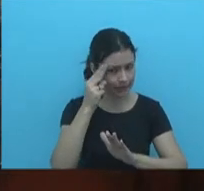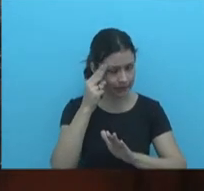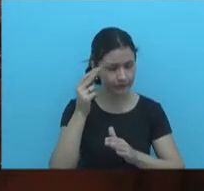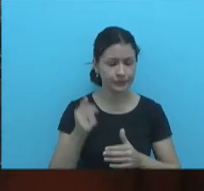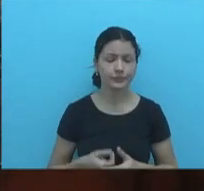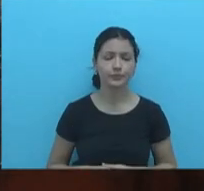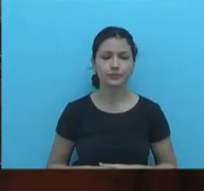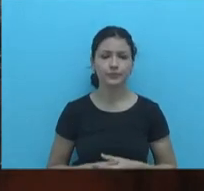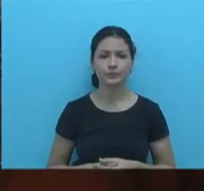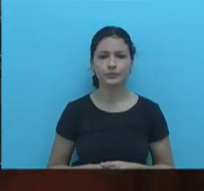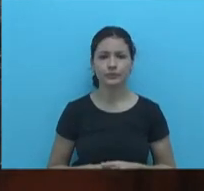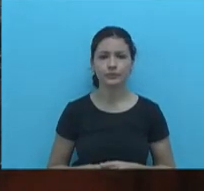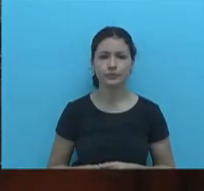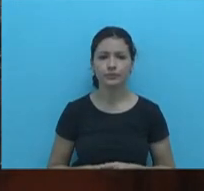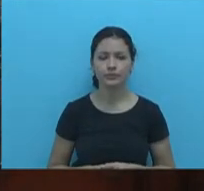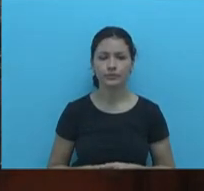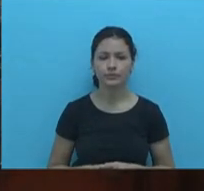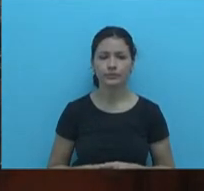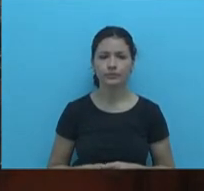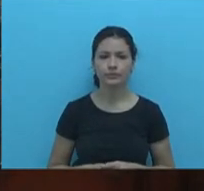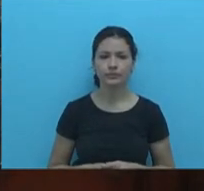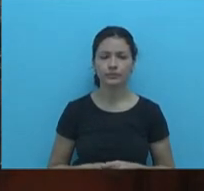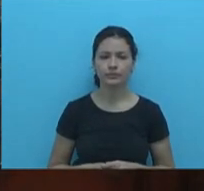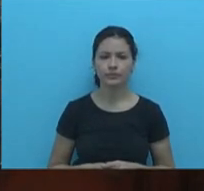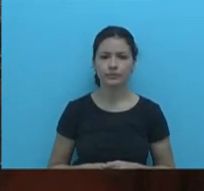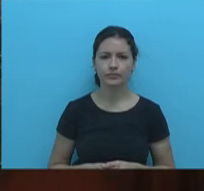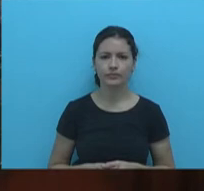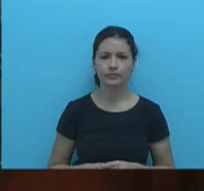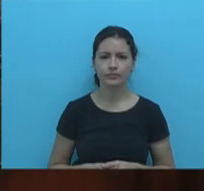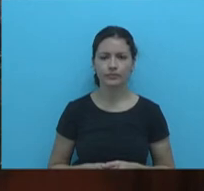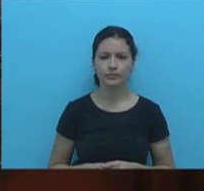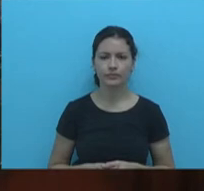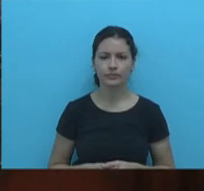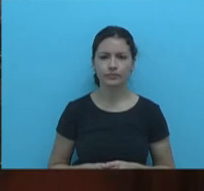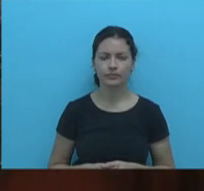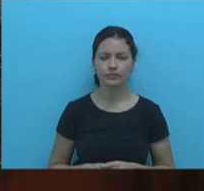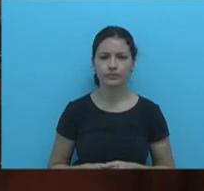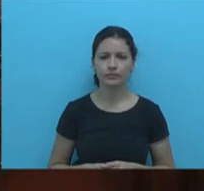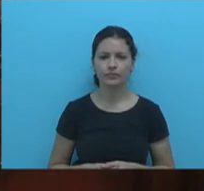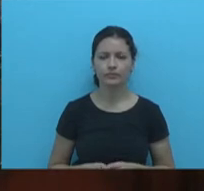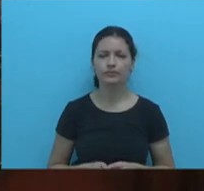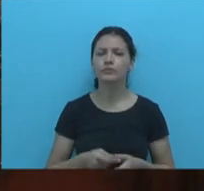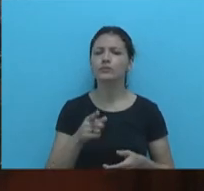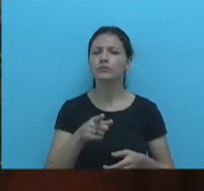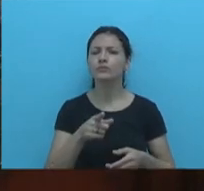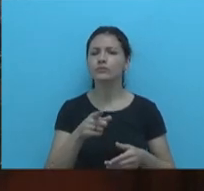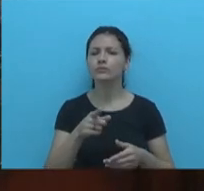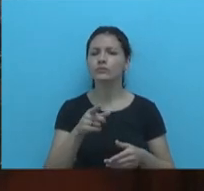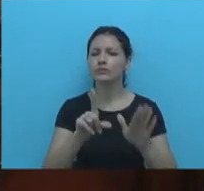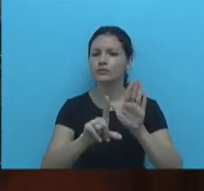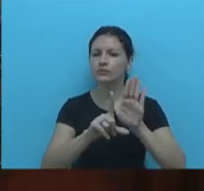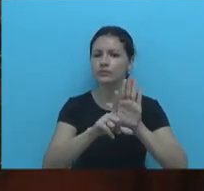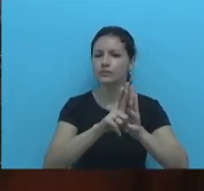serán además supervisadas por la autoridad de aplicación. Artículo 8. Autoridad de aplicación. Será autoridad de aplicación de la presente